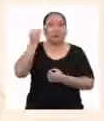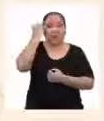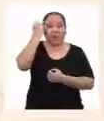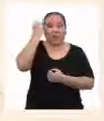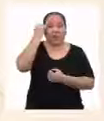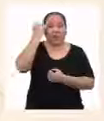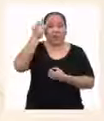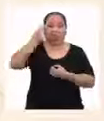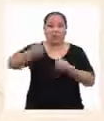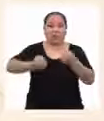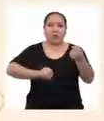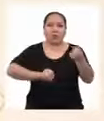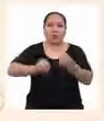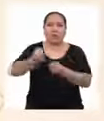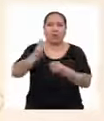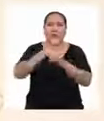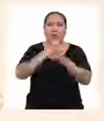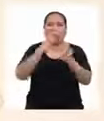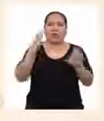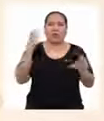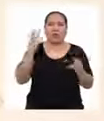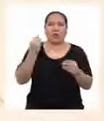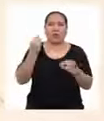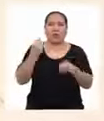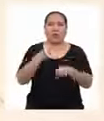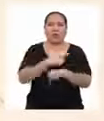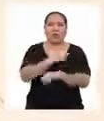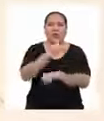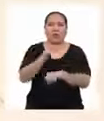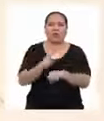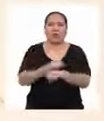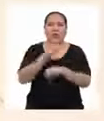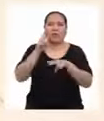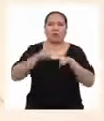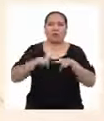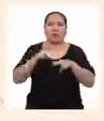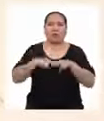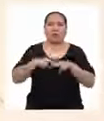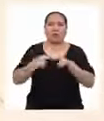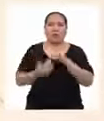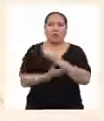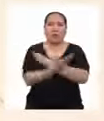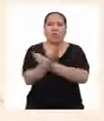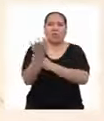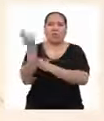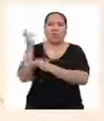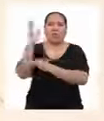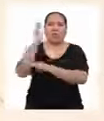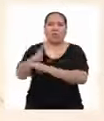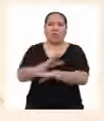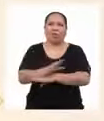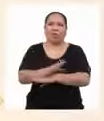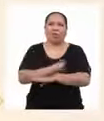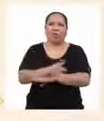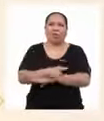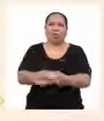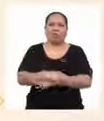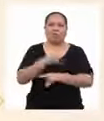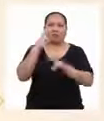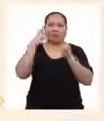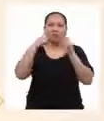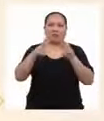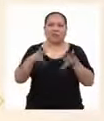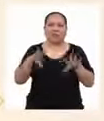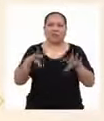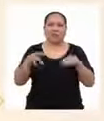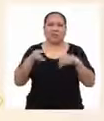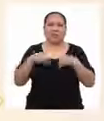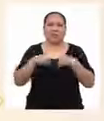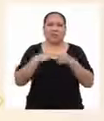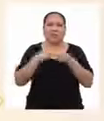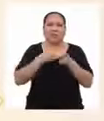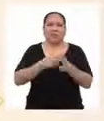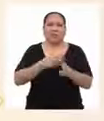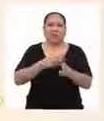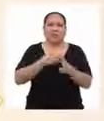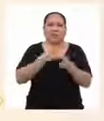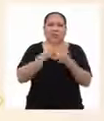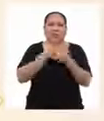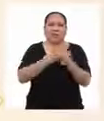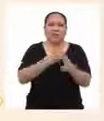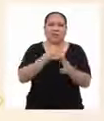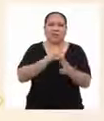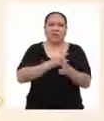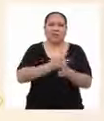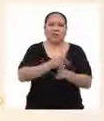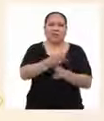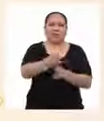bus, seguro son varias horas sentado al día, teniendo que lidiar con el tráfico, con no poder avanzar en su